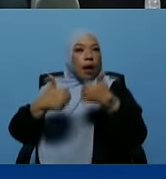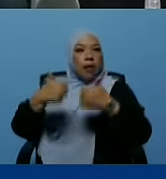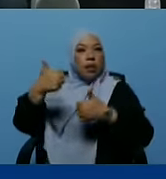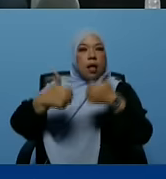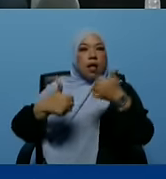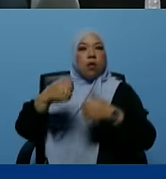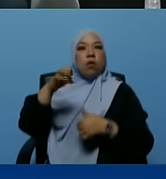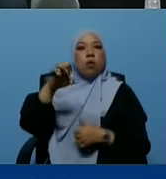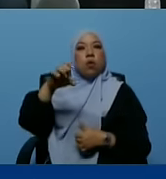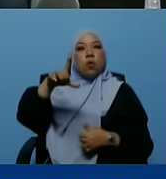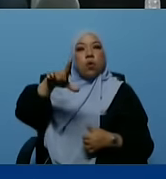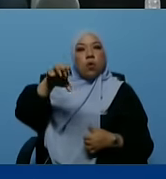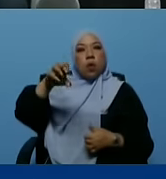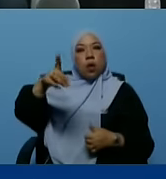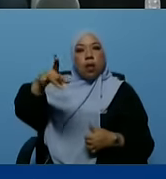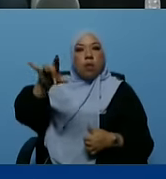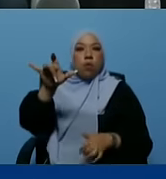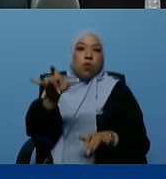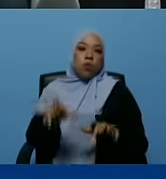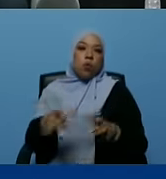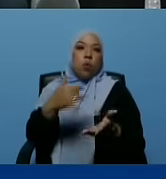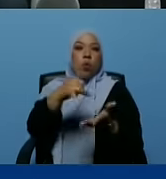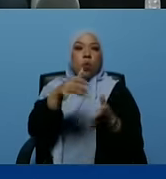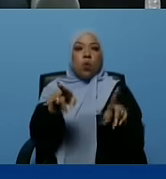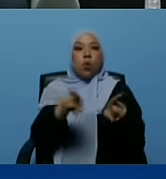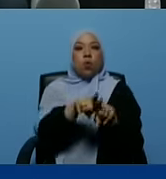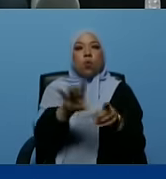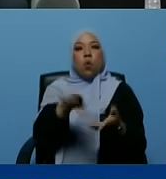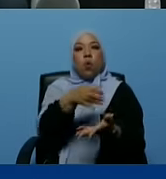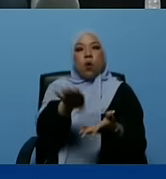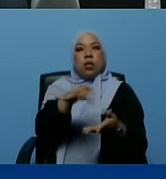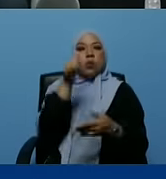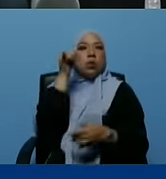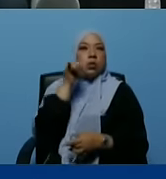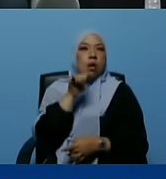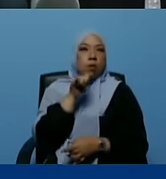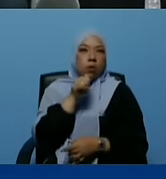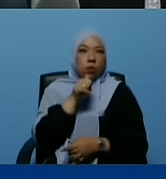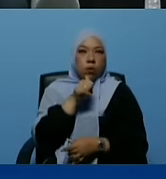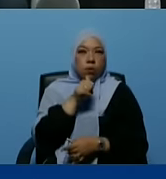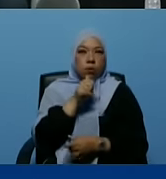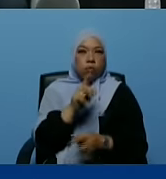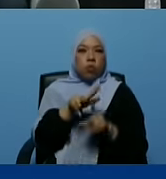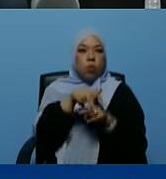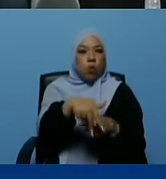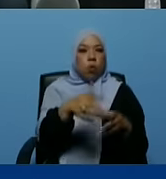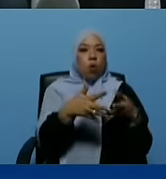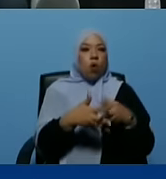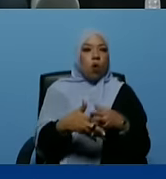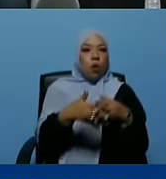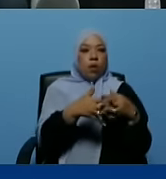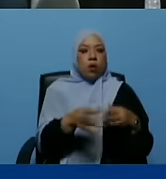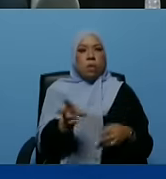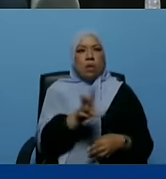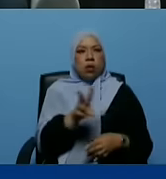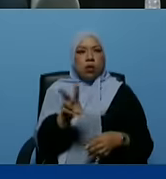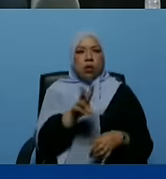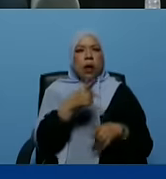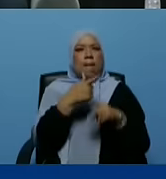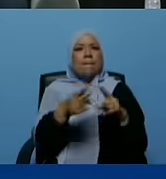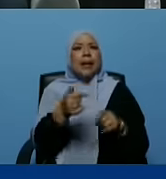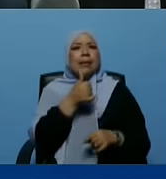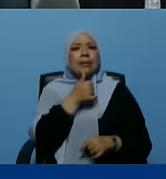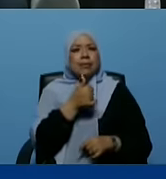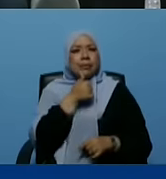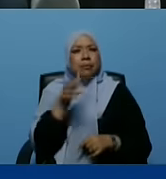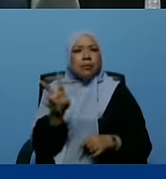y ella quiere Lele Pons desde Miami con un concierto el sábado imponer un gobierno en Venezuela. Pero ¿quién dijo